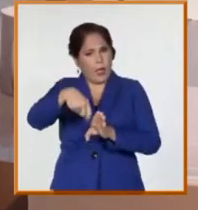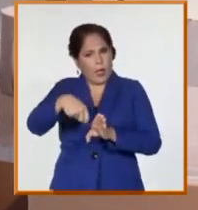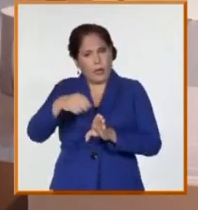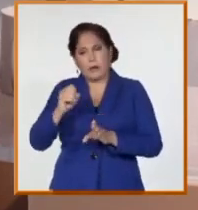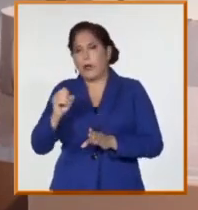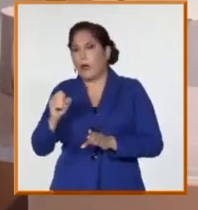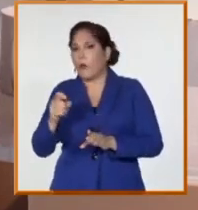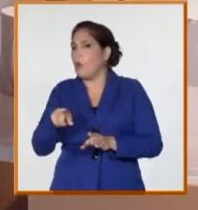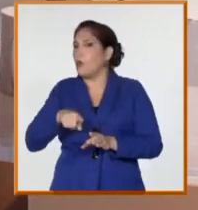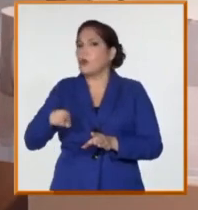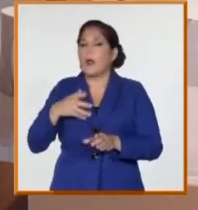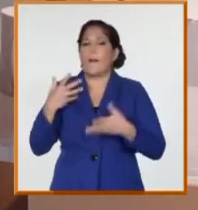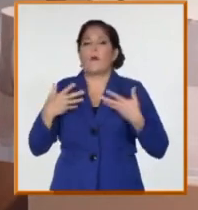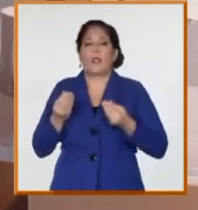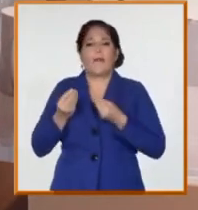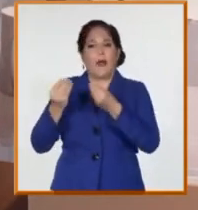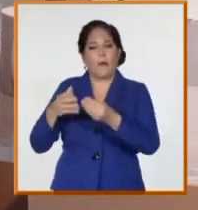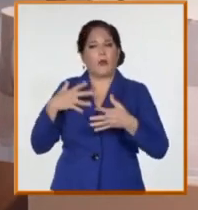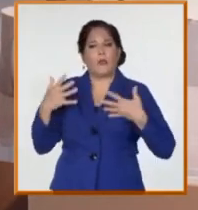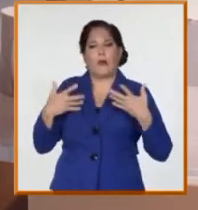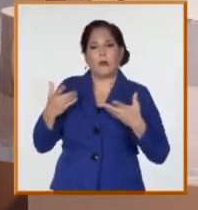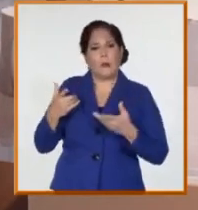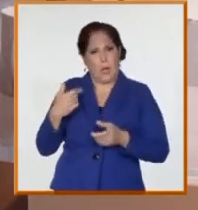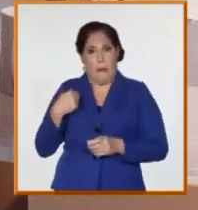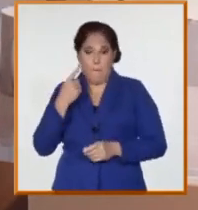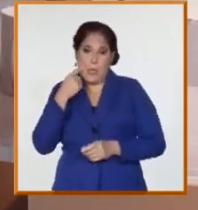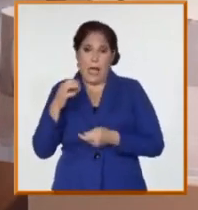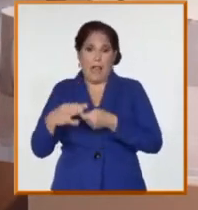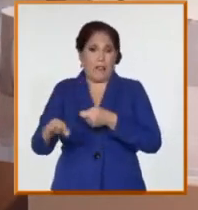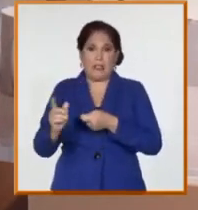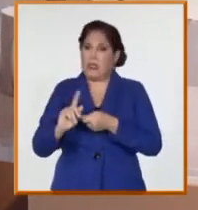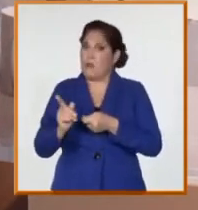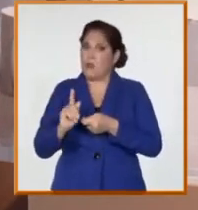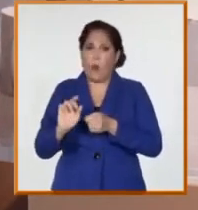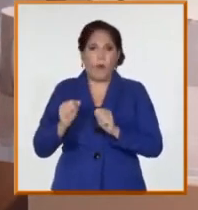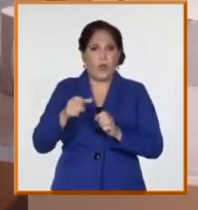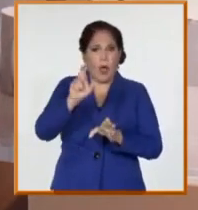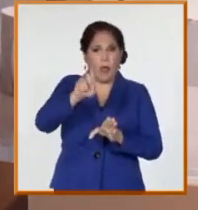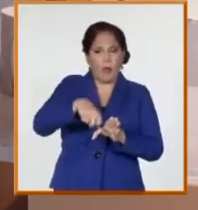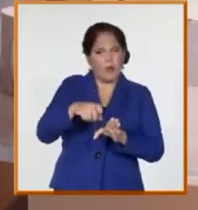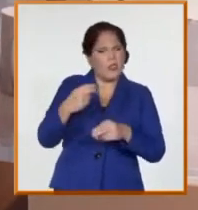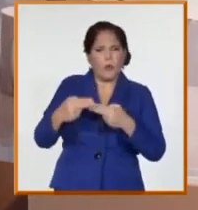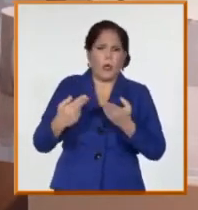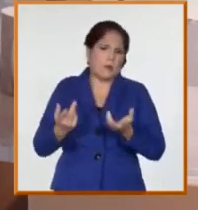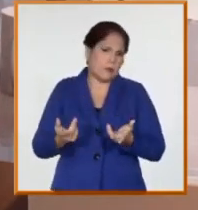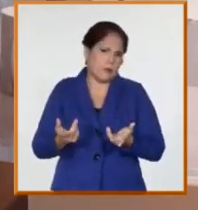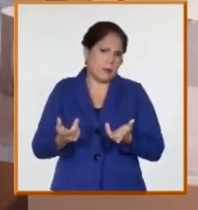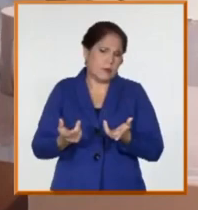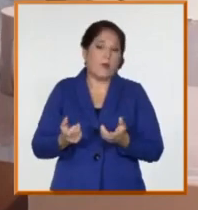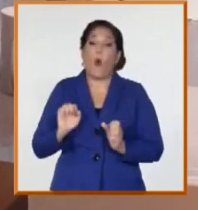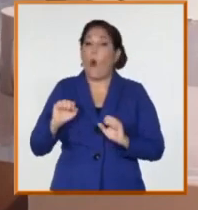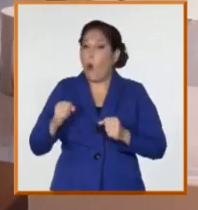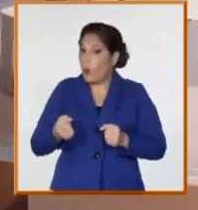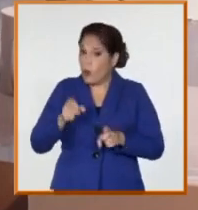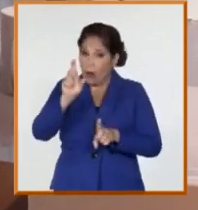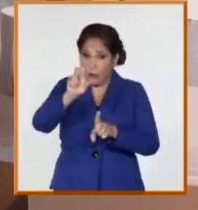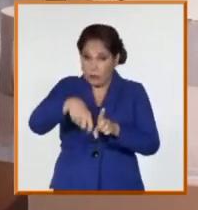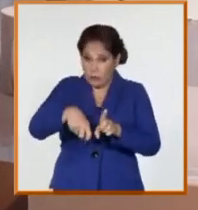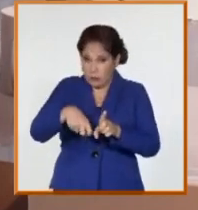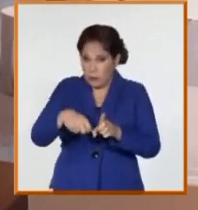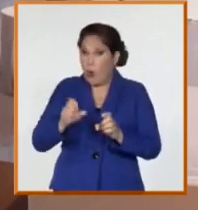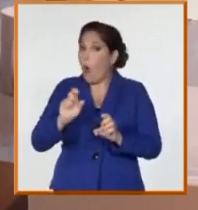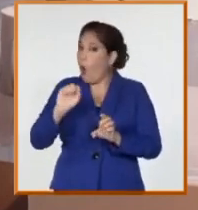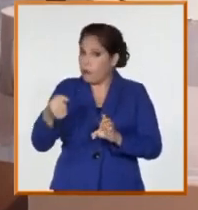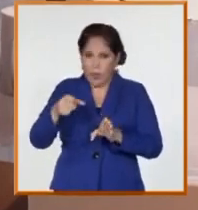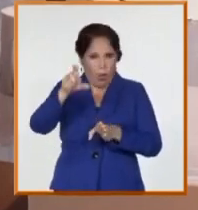incentivan los los incitan a utilizar todo el trabajo electrónico o necesariamente tienen que hacerlo porque